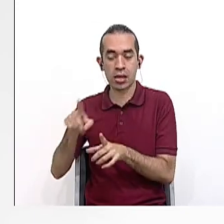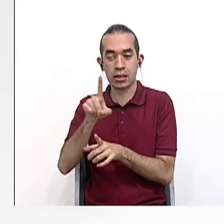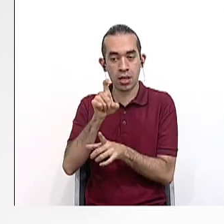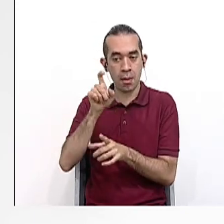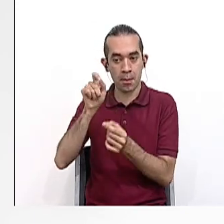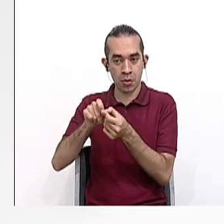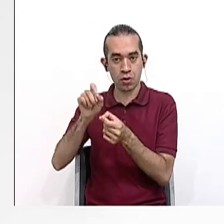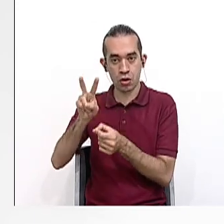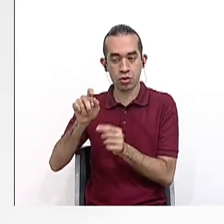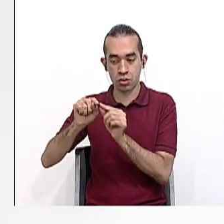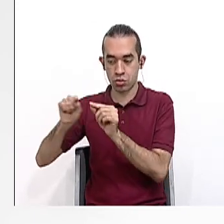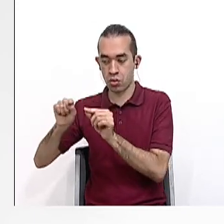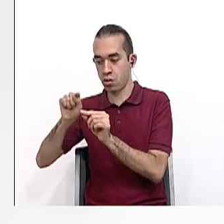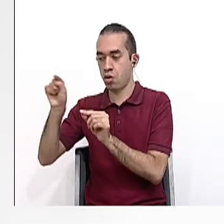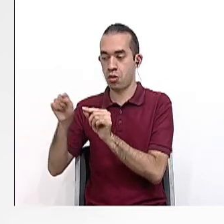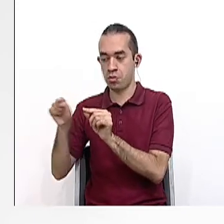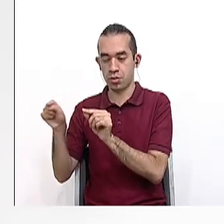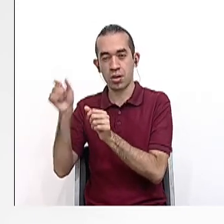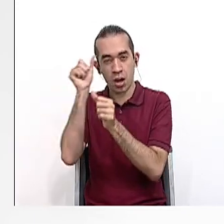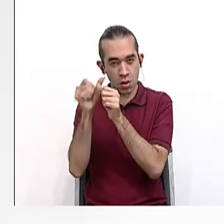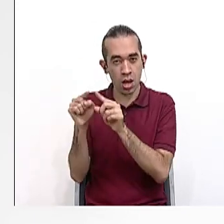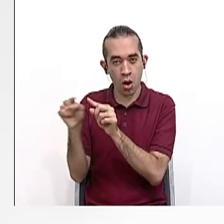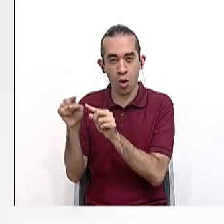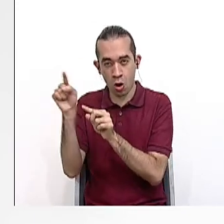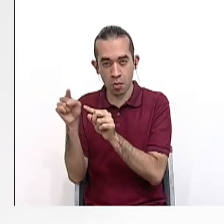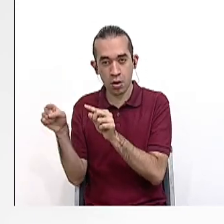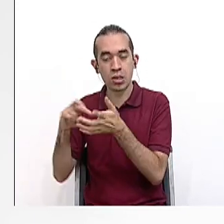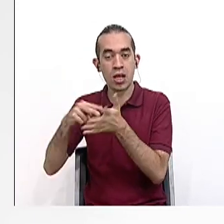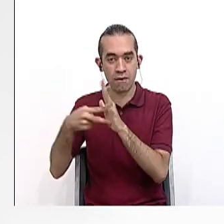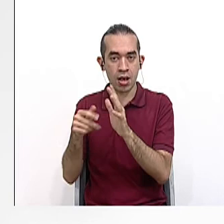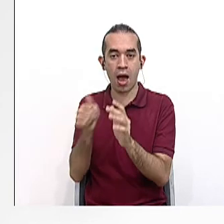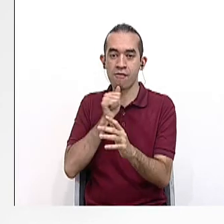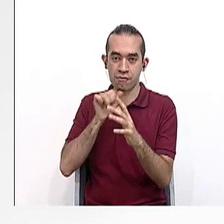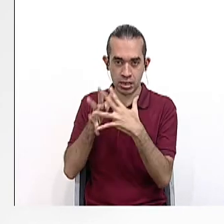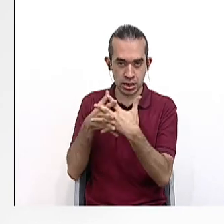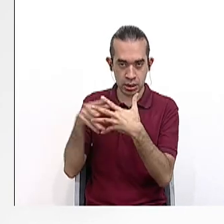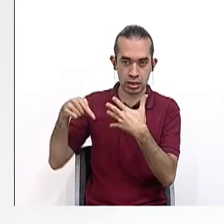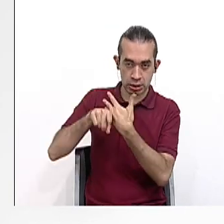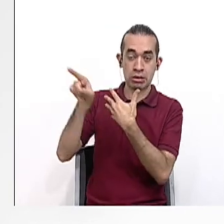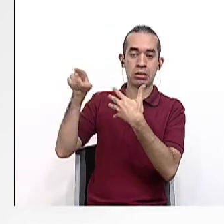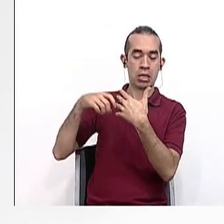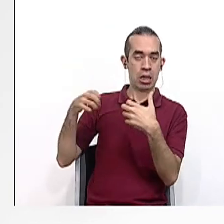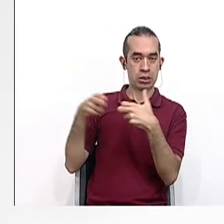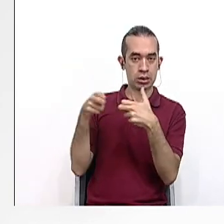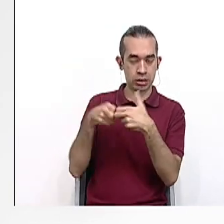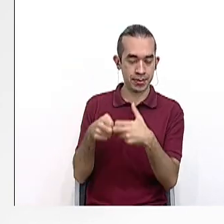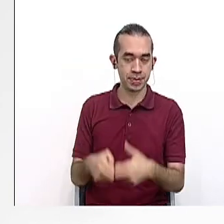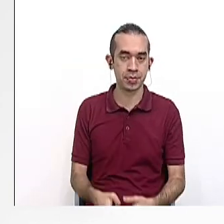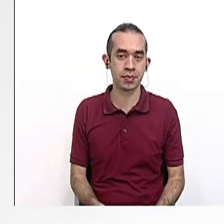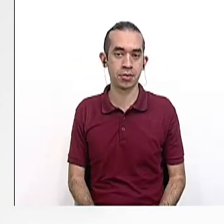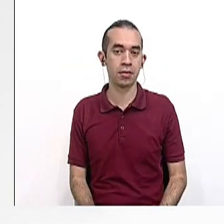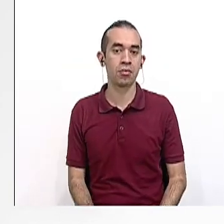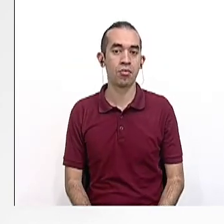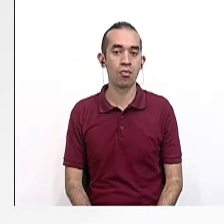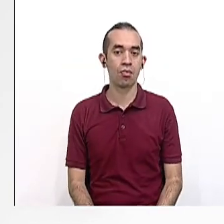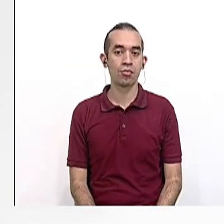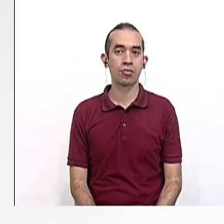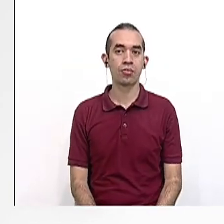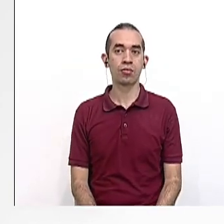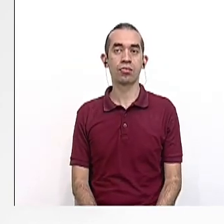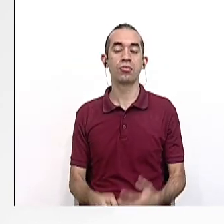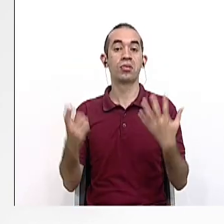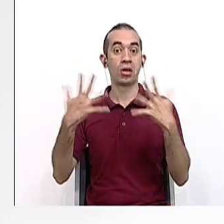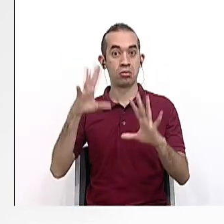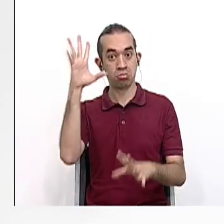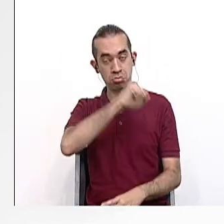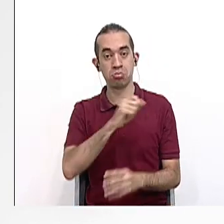100.2 ohmios, ¿verdad? Recordando que ohmio es la unidad de resistencia. Una vez que ya tenemos esto